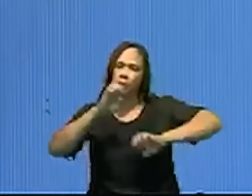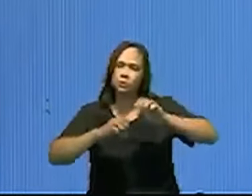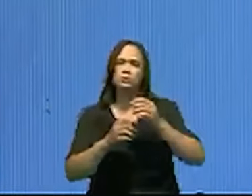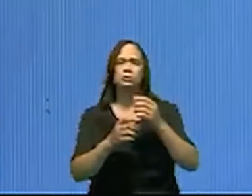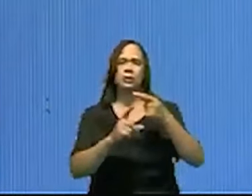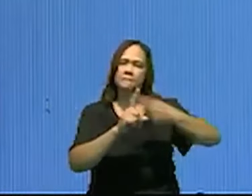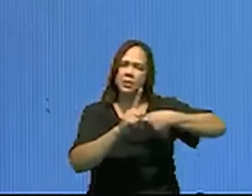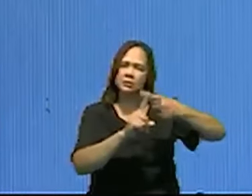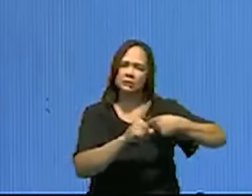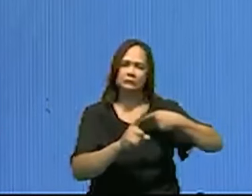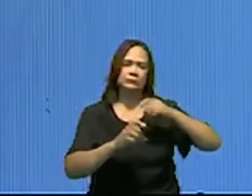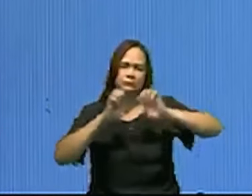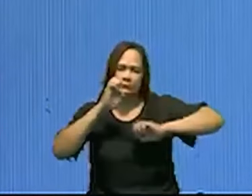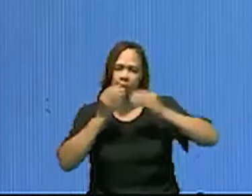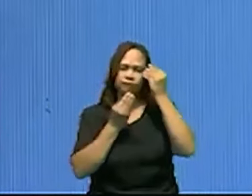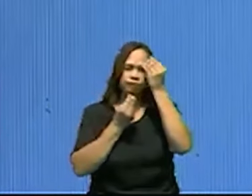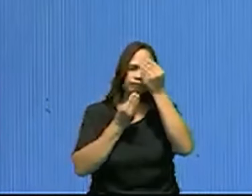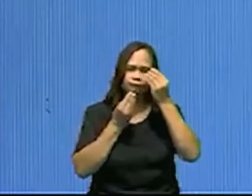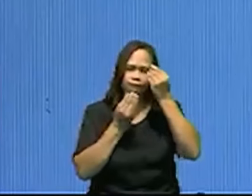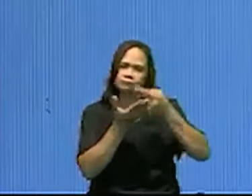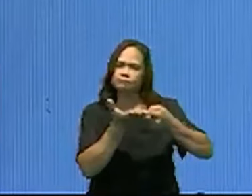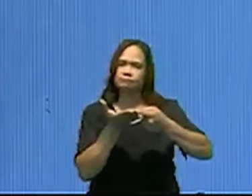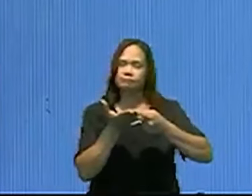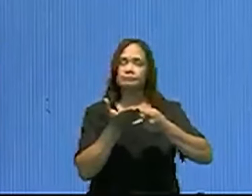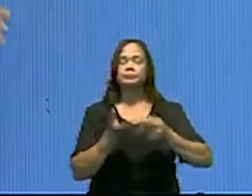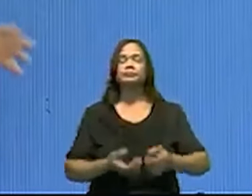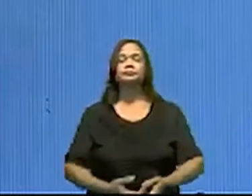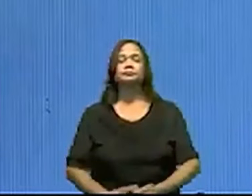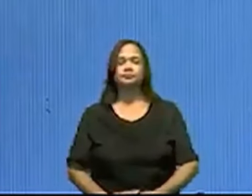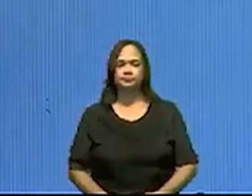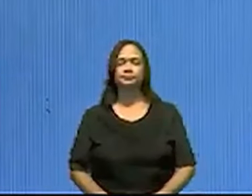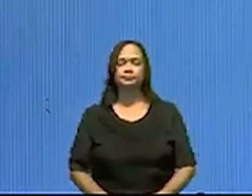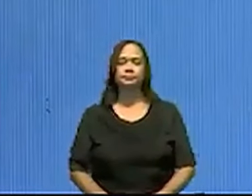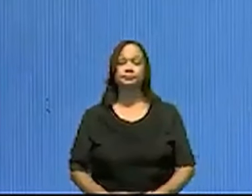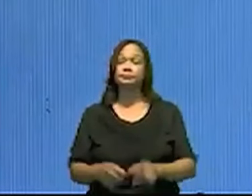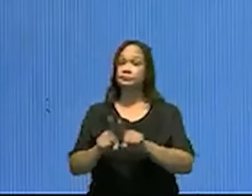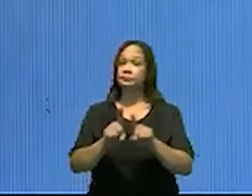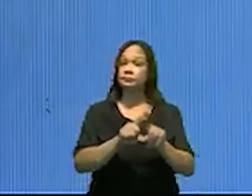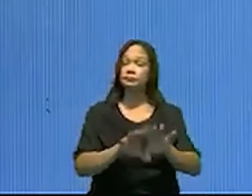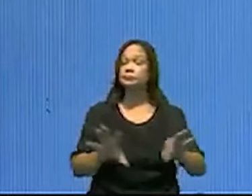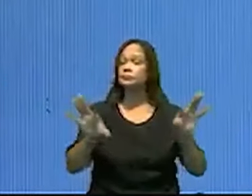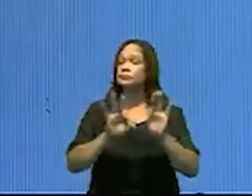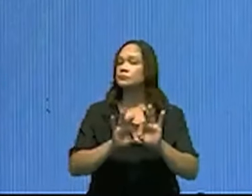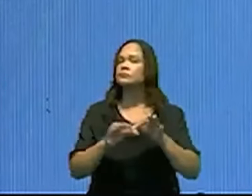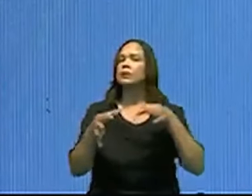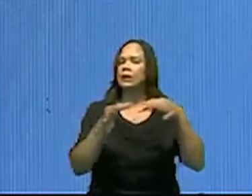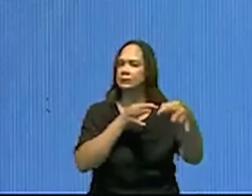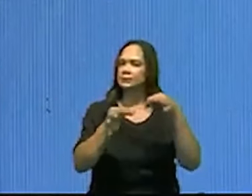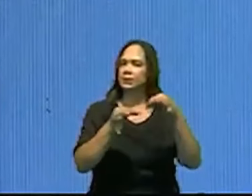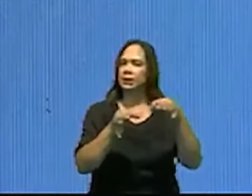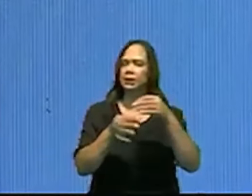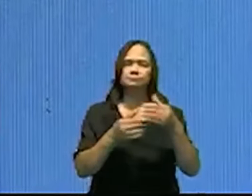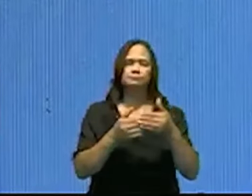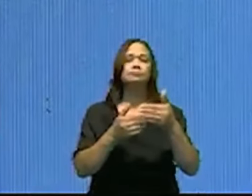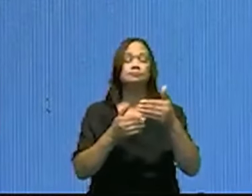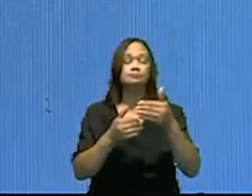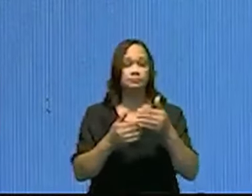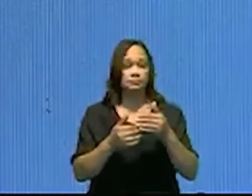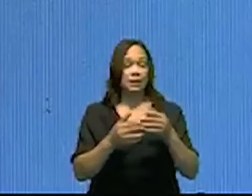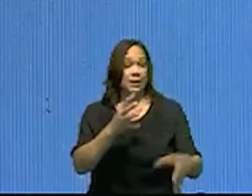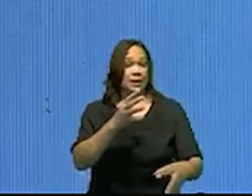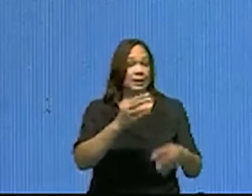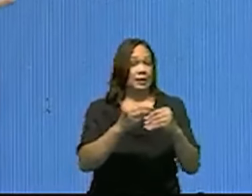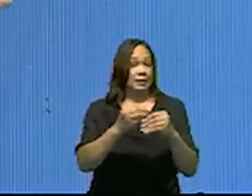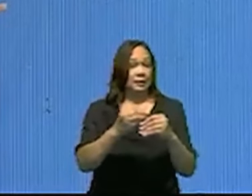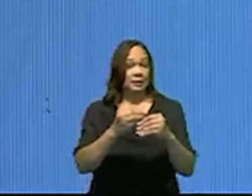muchos meses que ha estado llevando a cabo el gobierno dominicano. Importante de igual manera aclarar, o también avanzar, que en adición